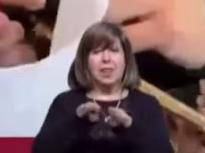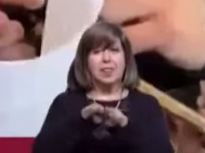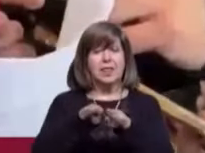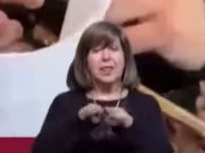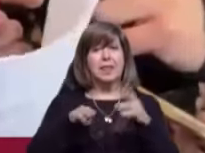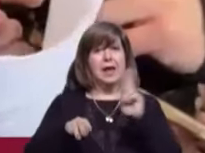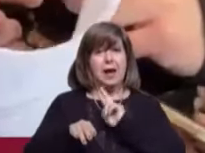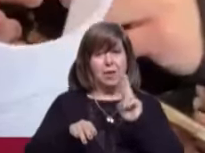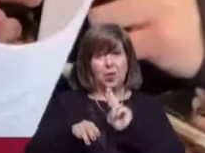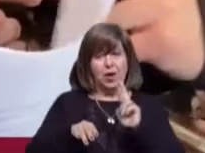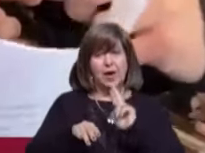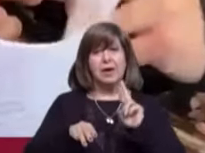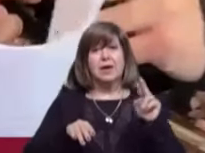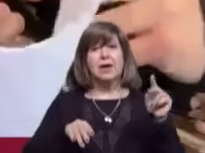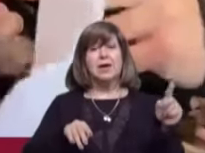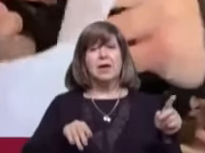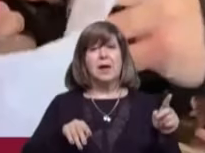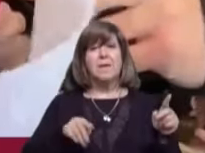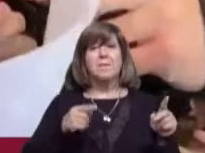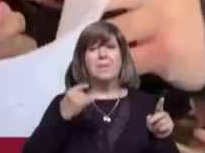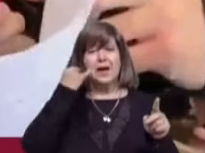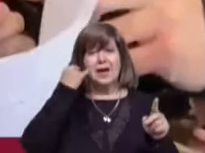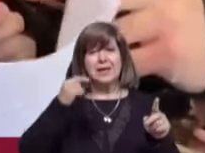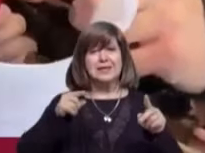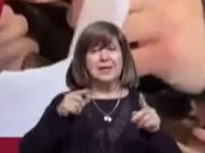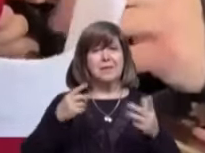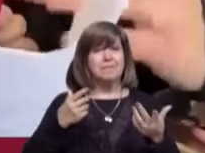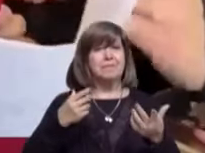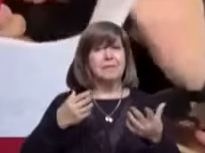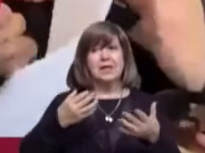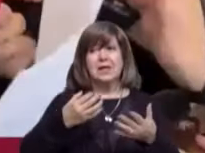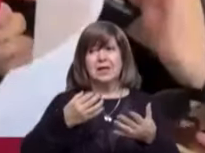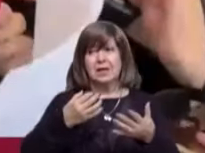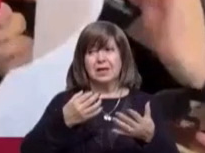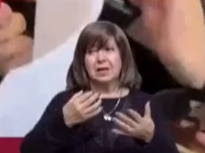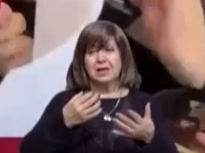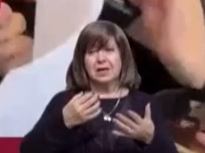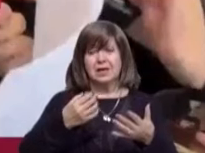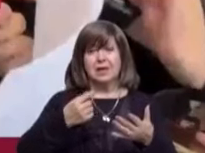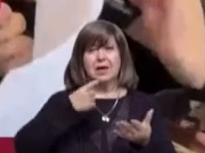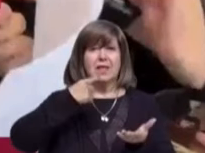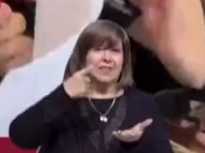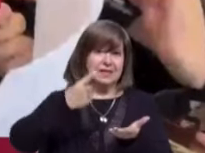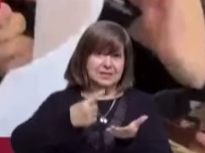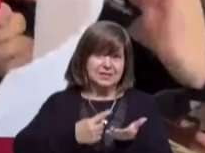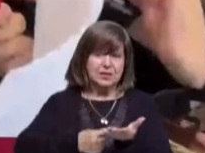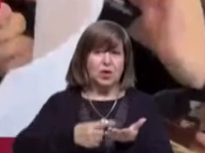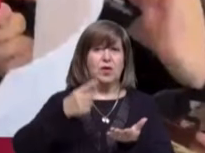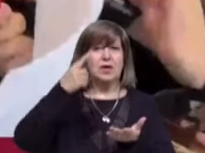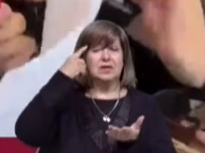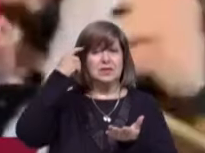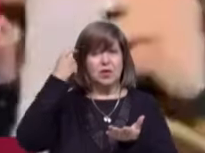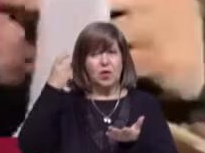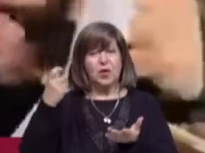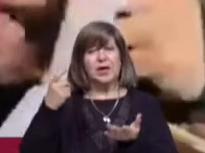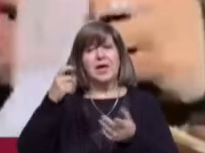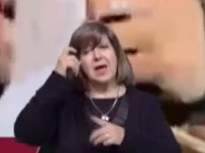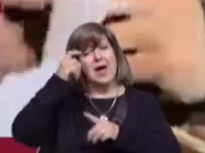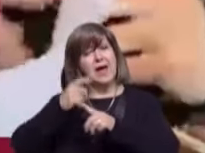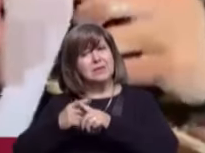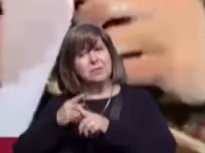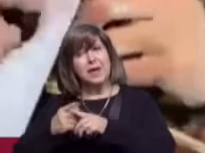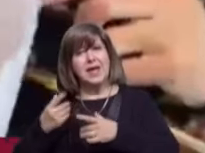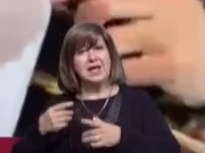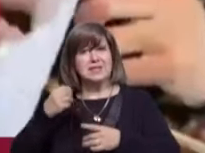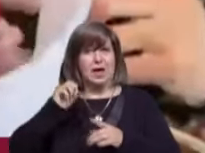fines de que se las de que las reglas de la sana crítica racional esto es la que emana lógica la psicología la experiencia común sean aplicadas en